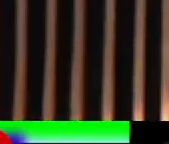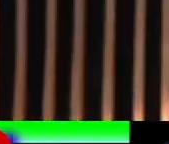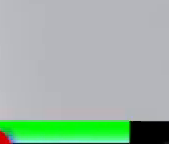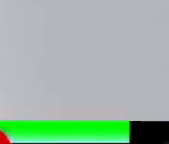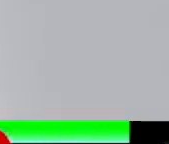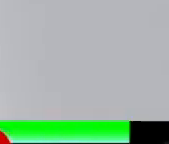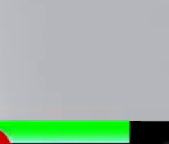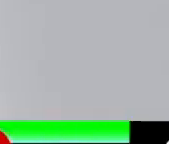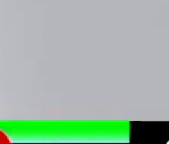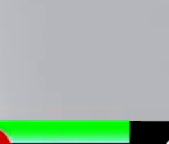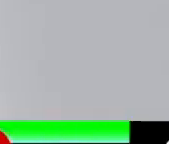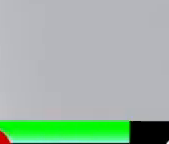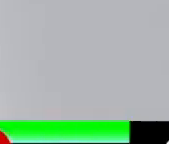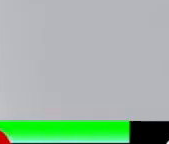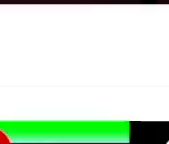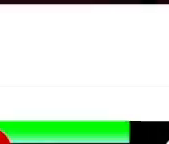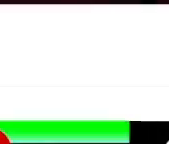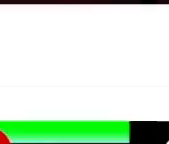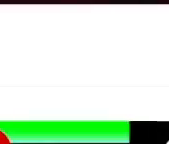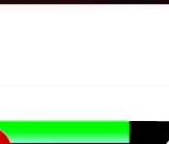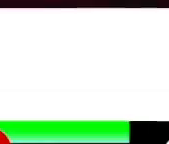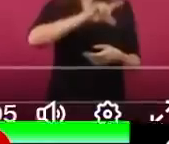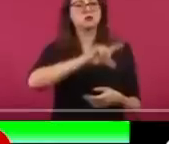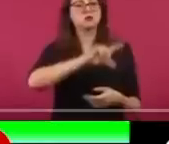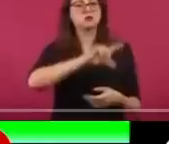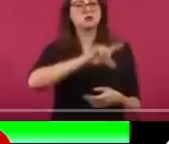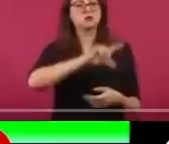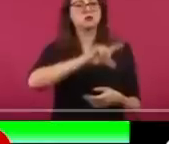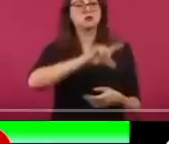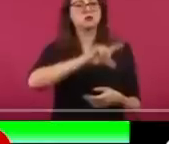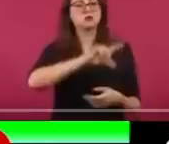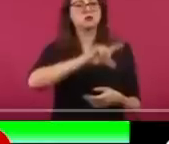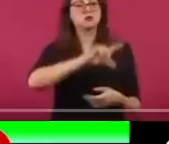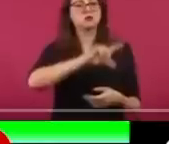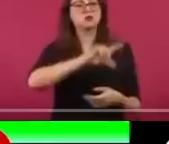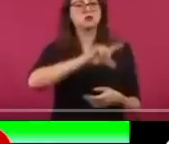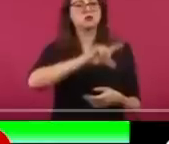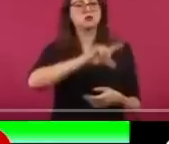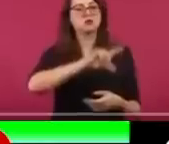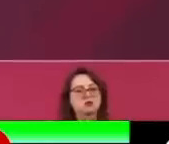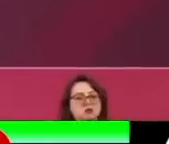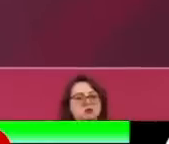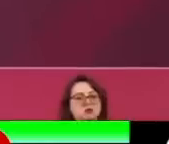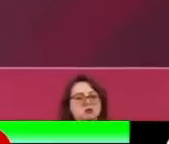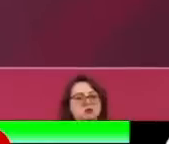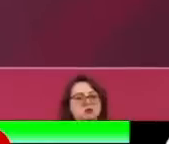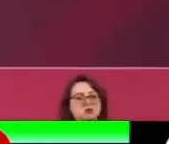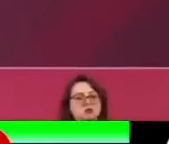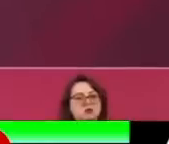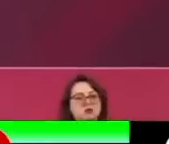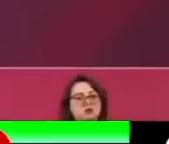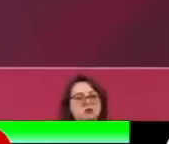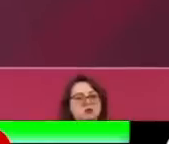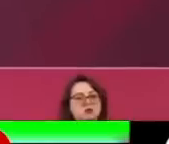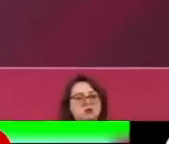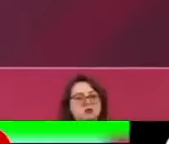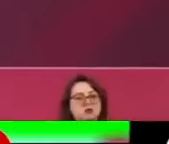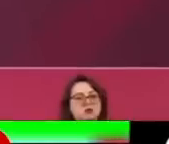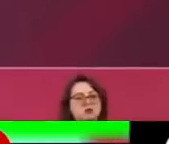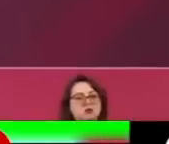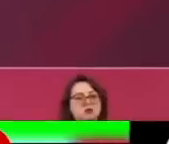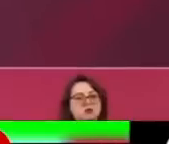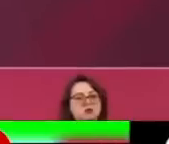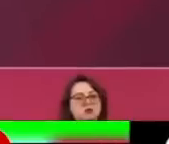una información errónea. Porque el presidente López Obrador rechazó que participantes de equipo de femenil